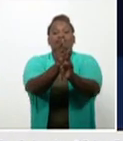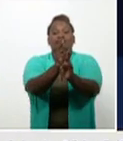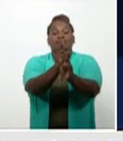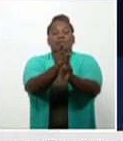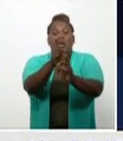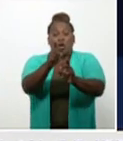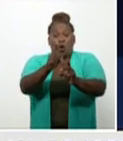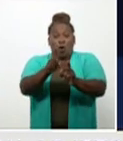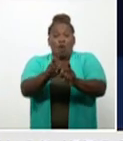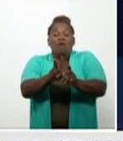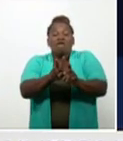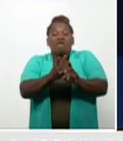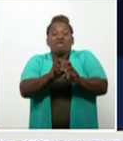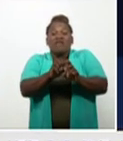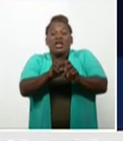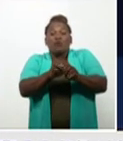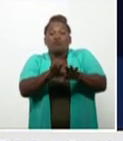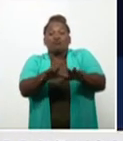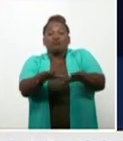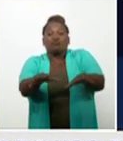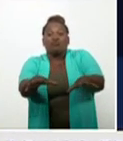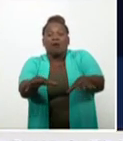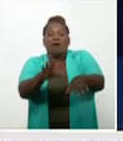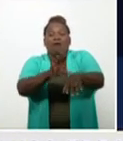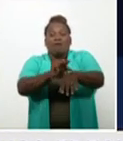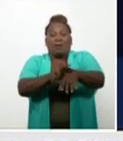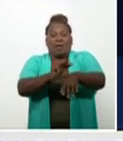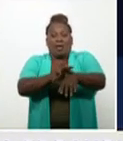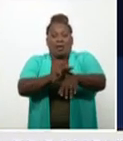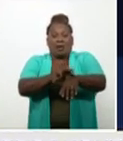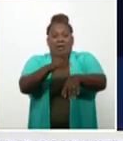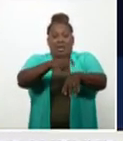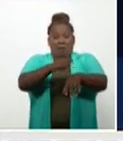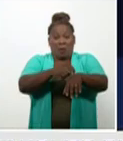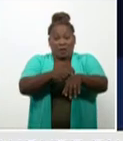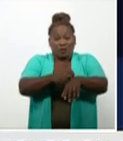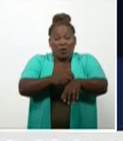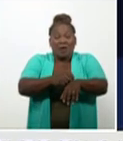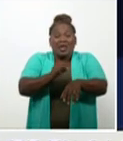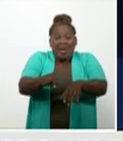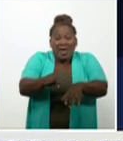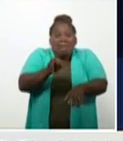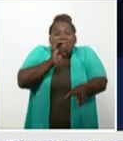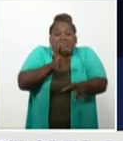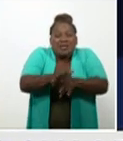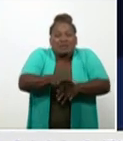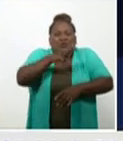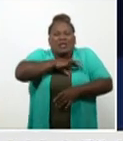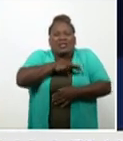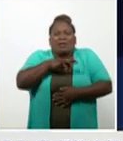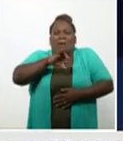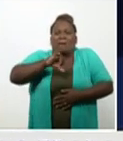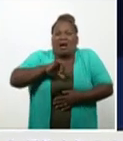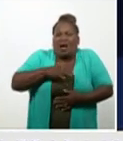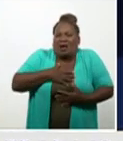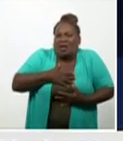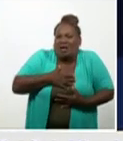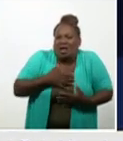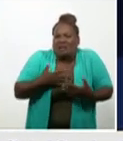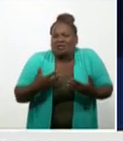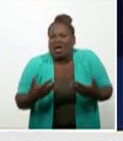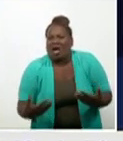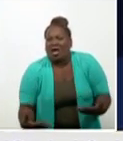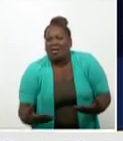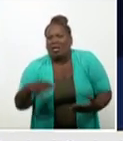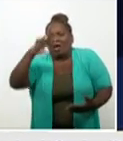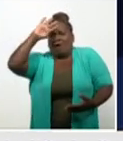en este caso, y el momento en que aparecen los primeros síntomas. Por lo tanto, si yo